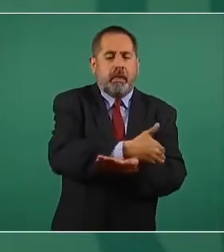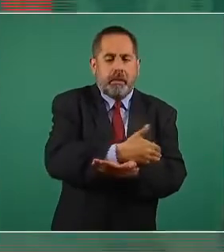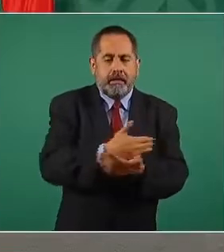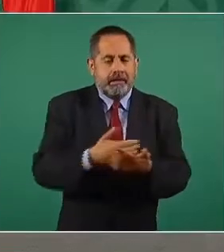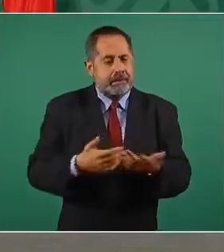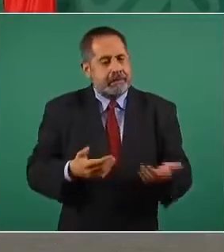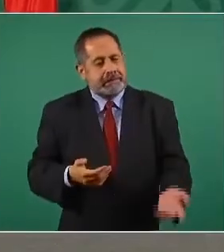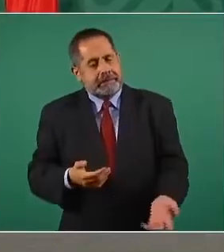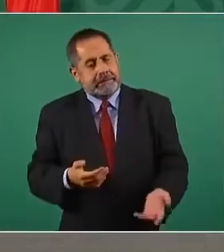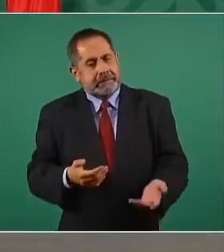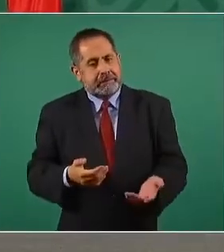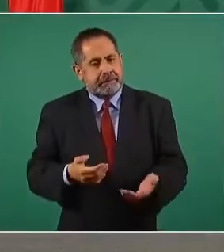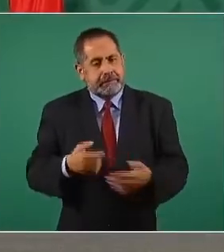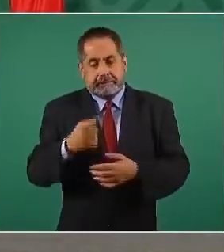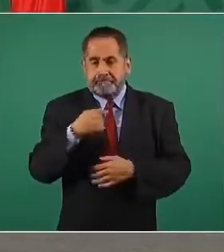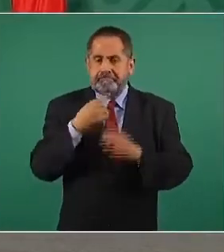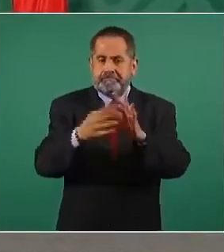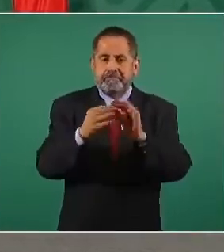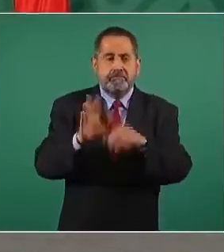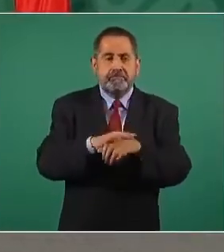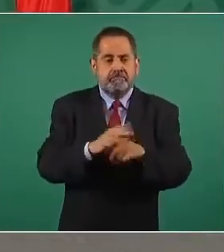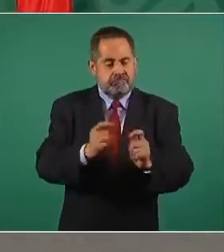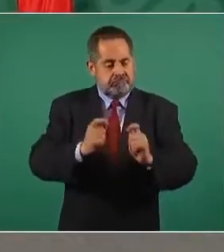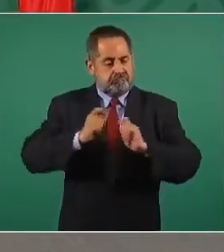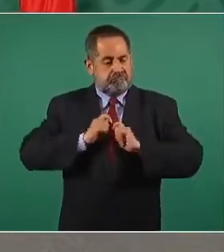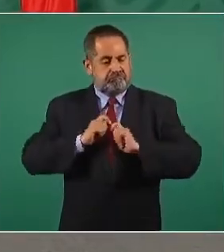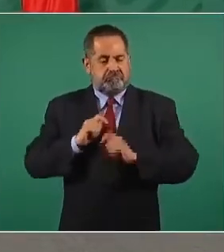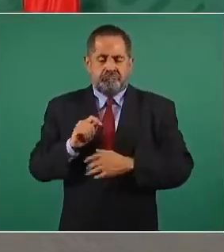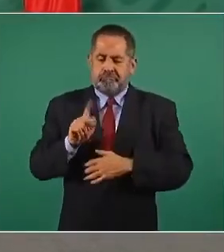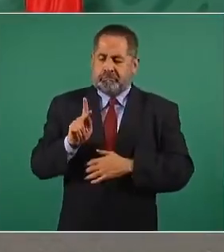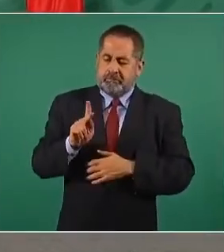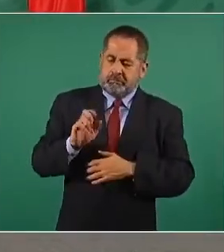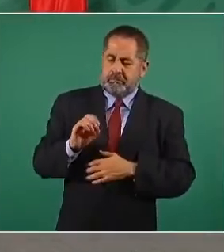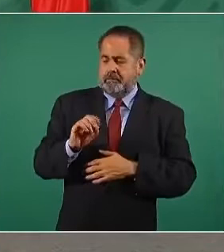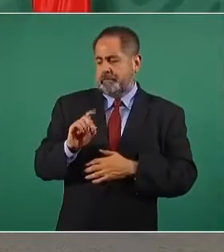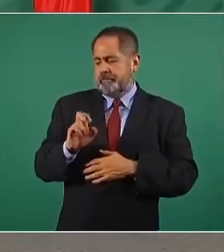Y esto lo precipita el poder,